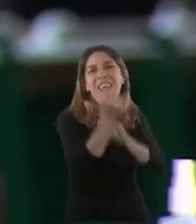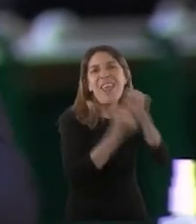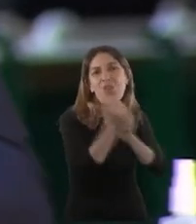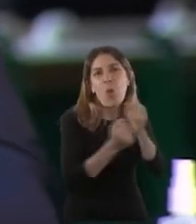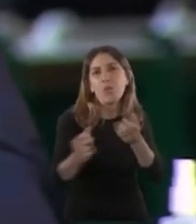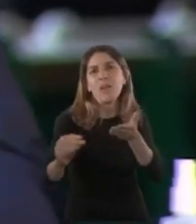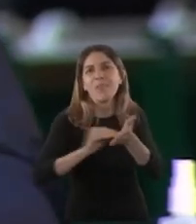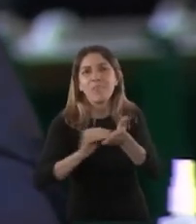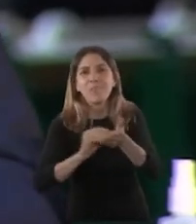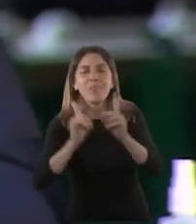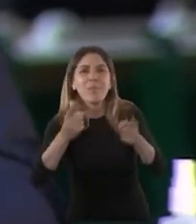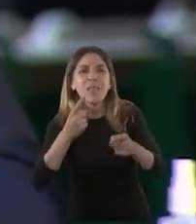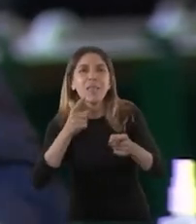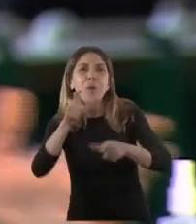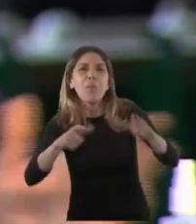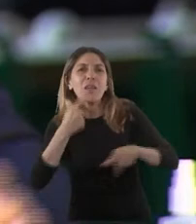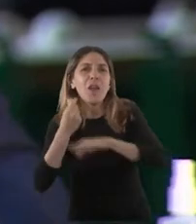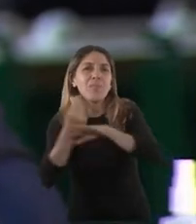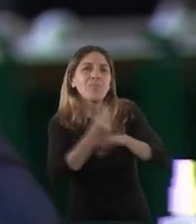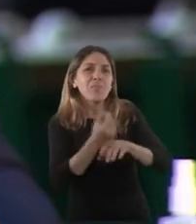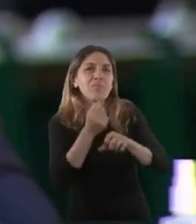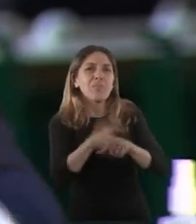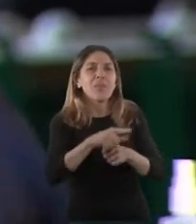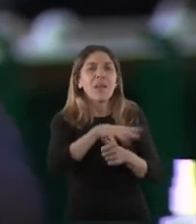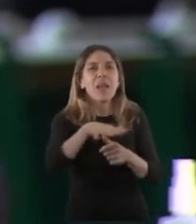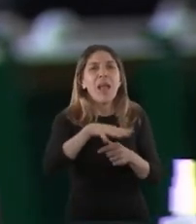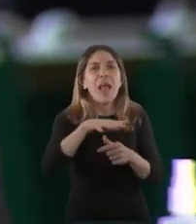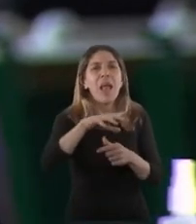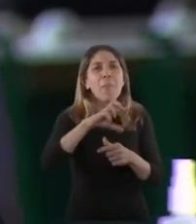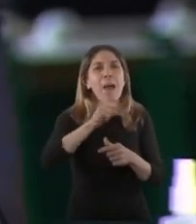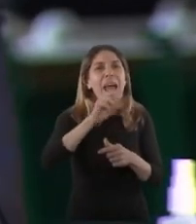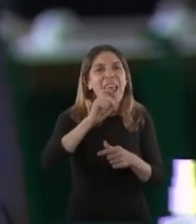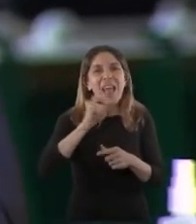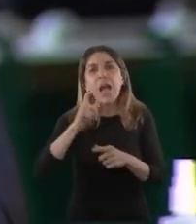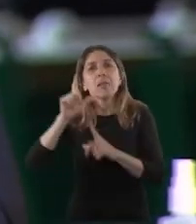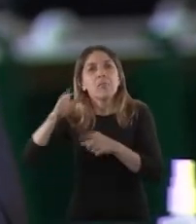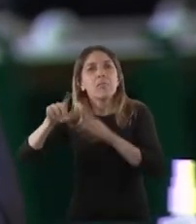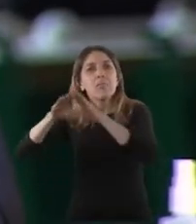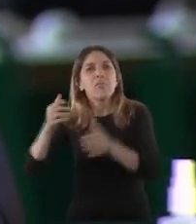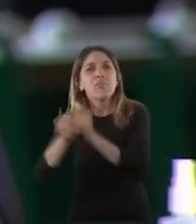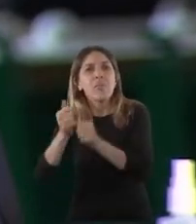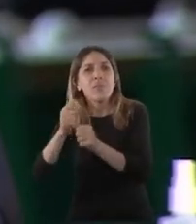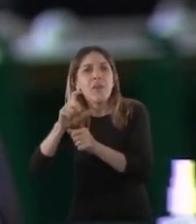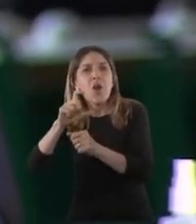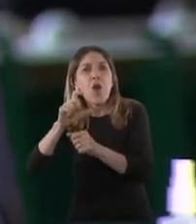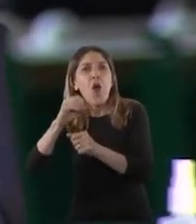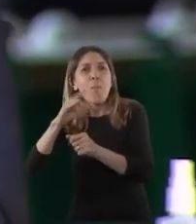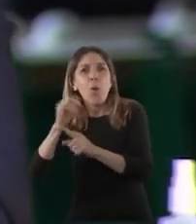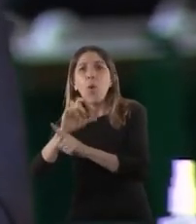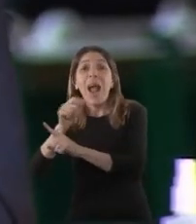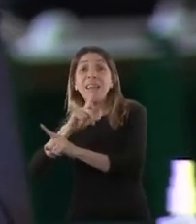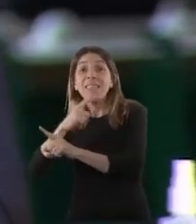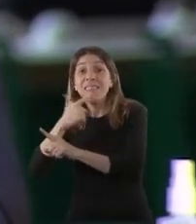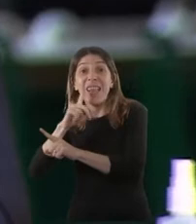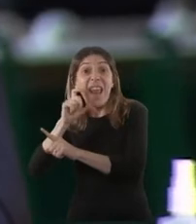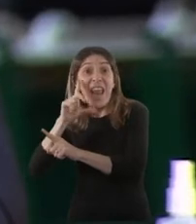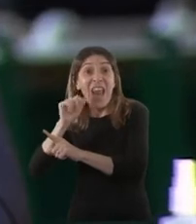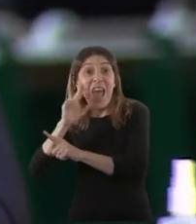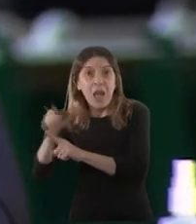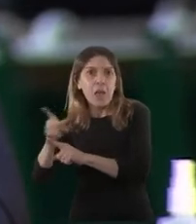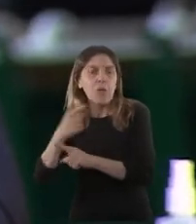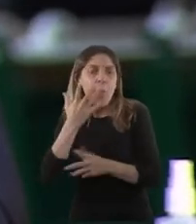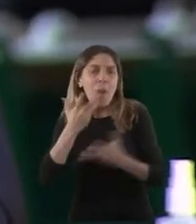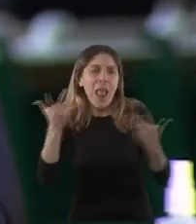Las Parejas, a los trabajadores de Ombú, estimado Orlando Castellani. La verdad que es un placer estar aquí con